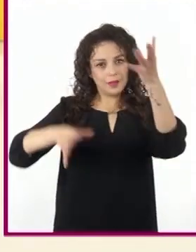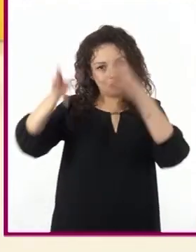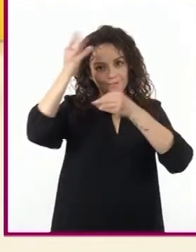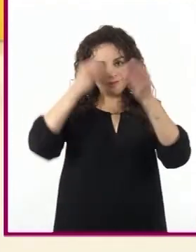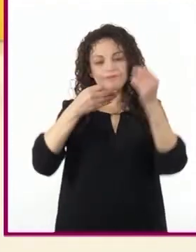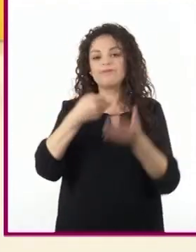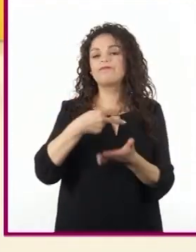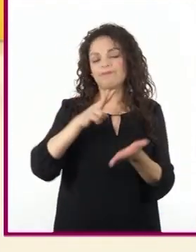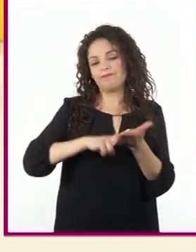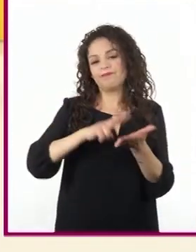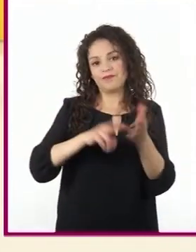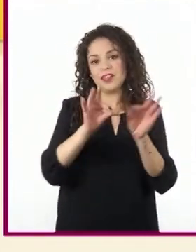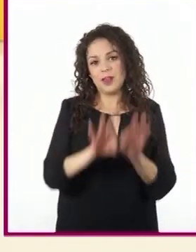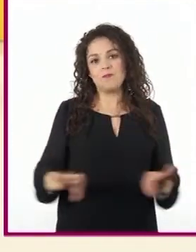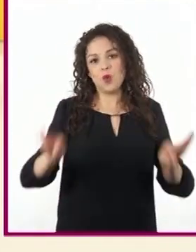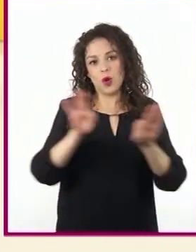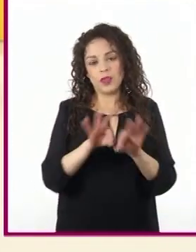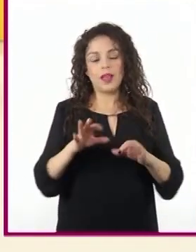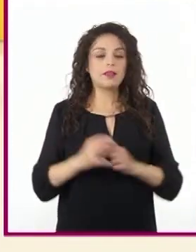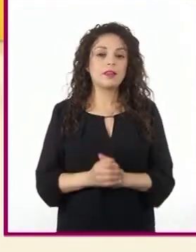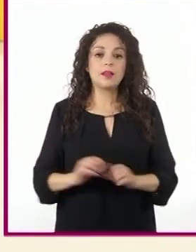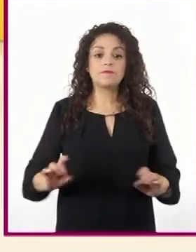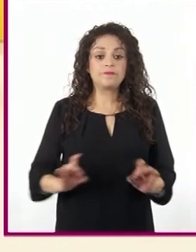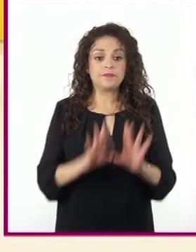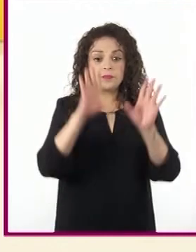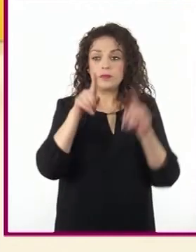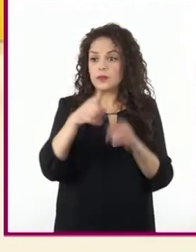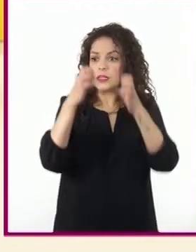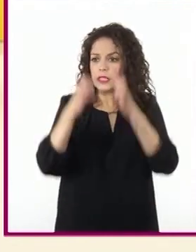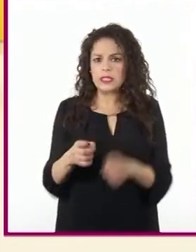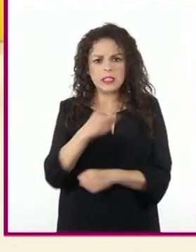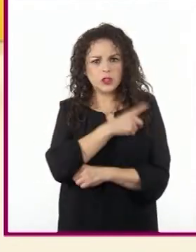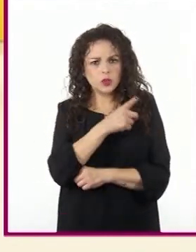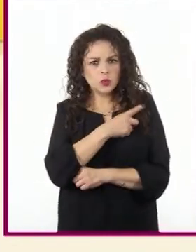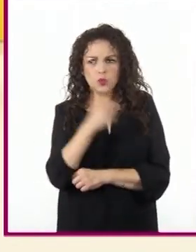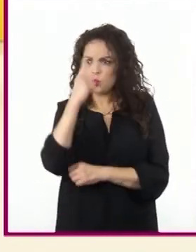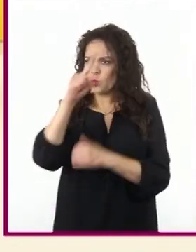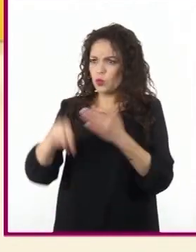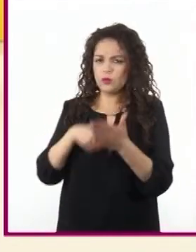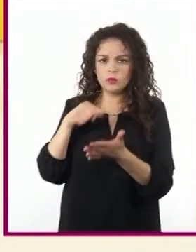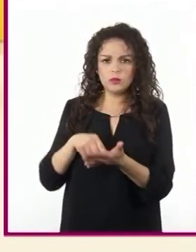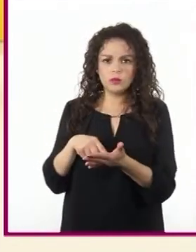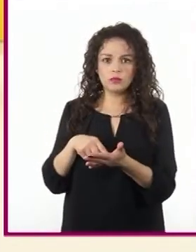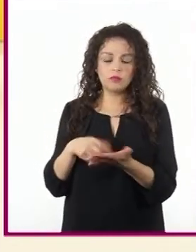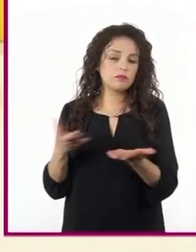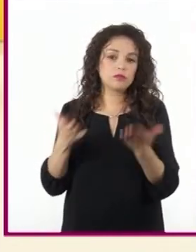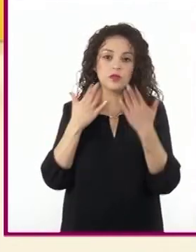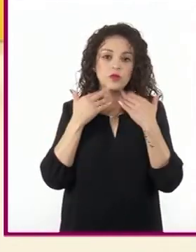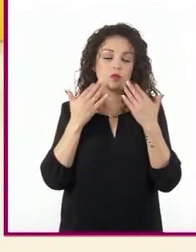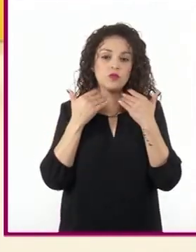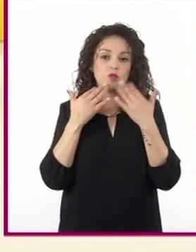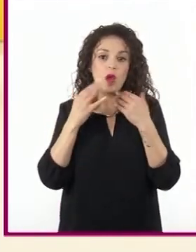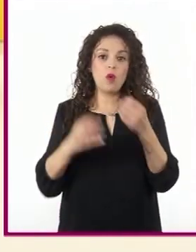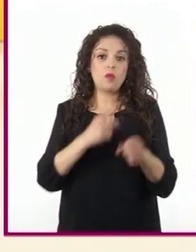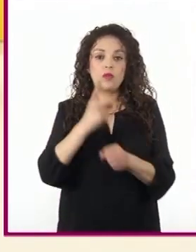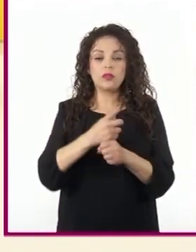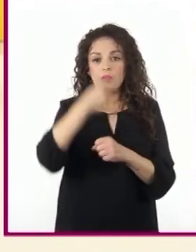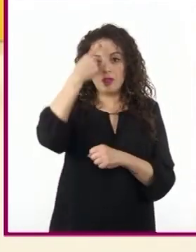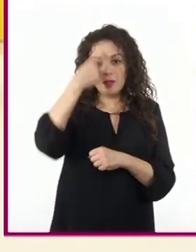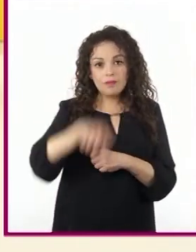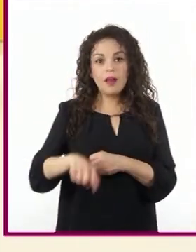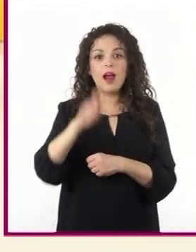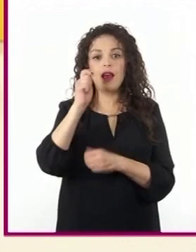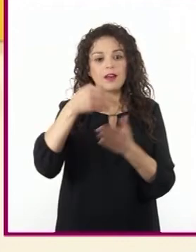Si ustedes se encontraran solas o solos en un lugar, no tendrían la oportunidad de practicar los valores como